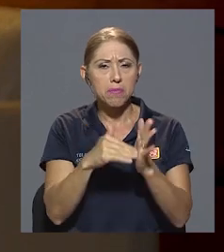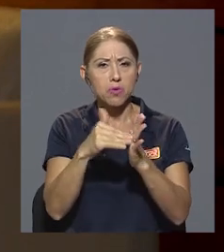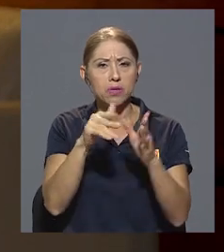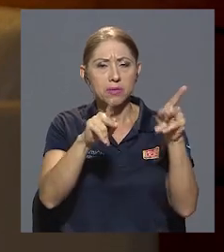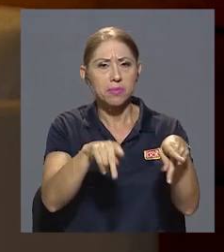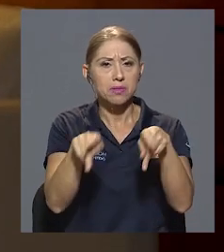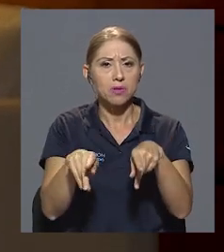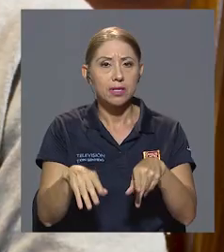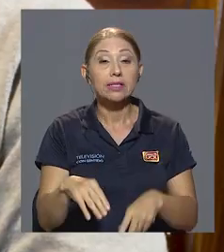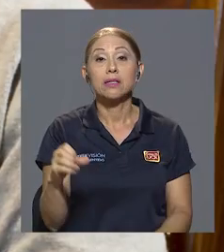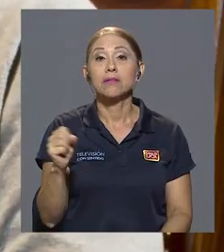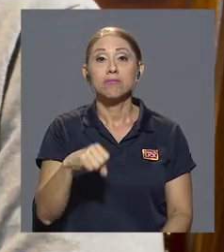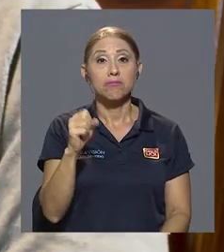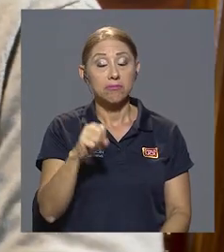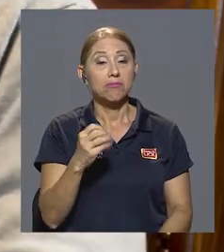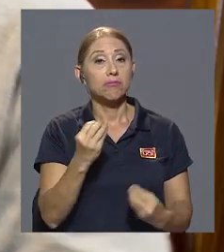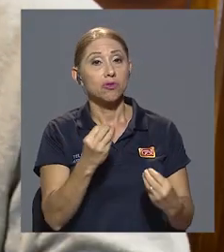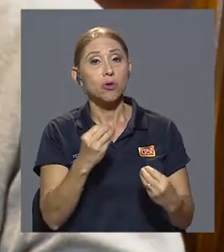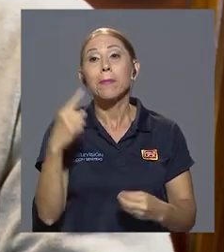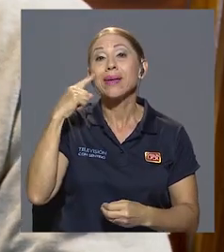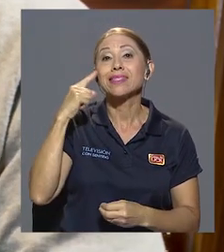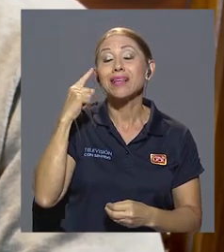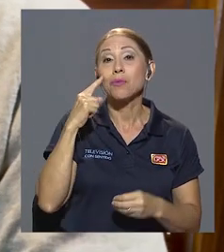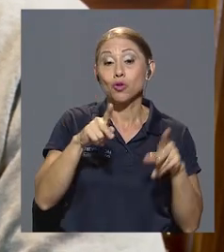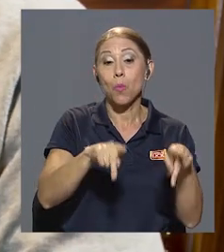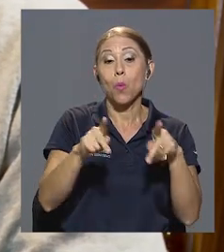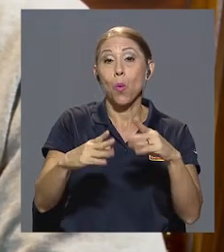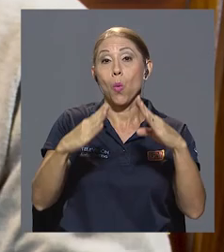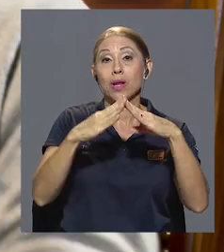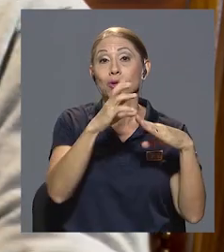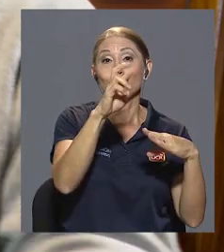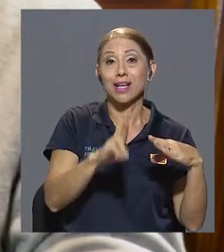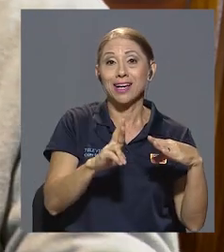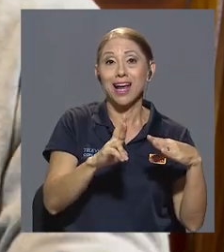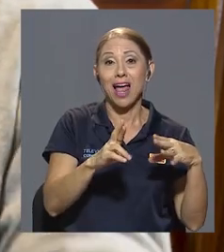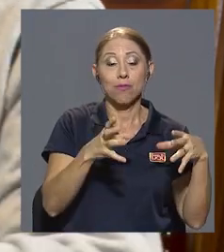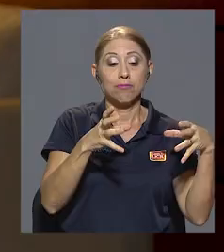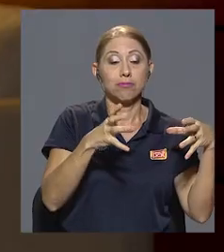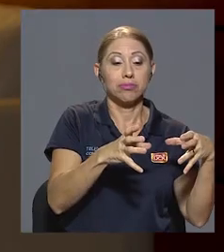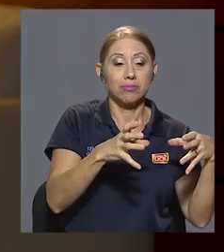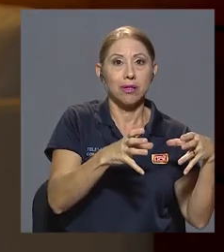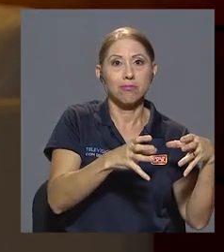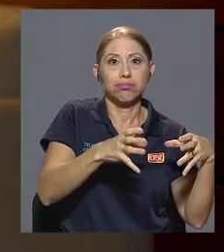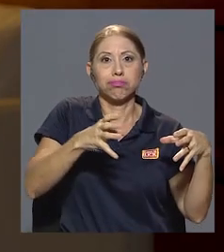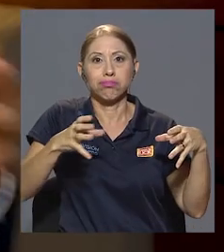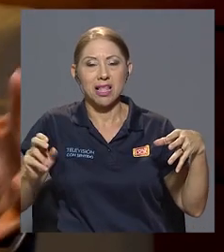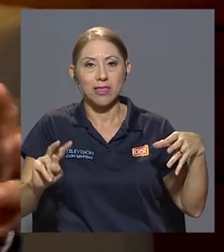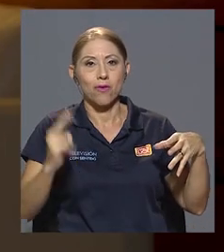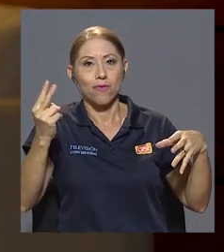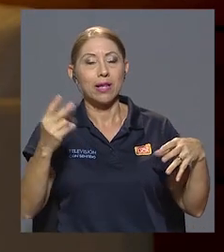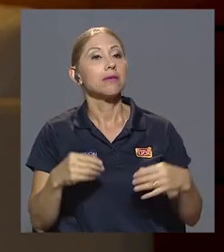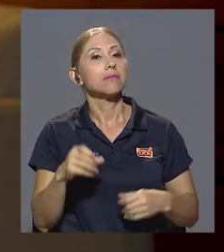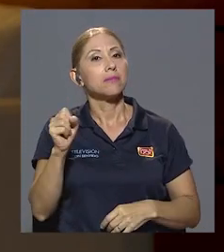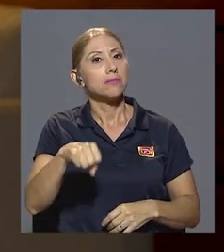verdaderamente muy grande pensemos el doble de la población de costa rica para ponerlo para dimensionar en el fiscal para un